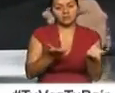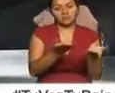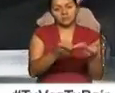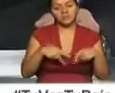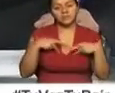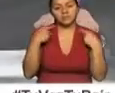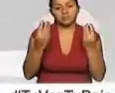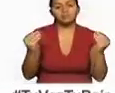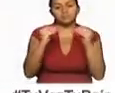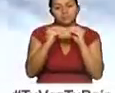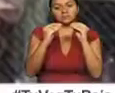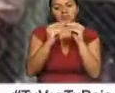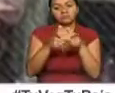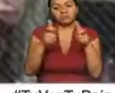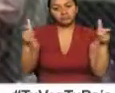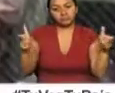violencia.